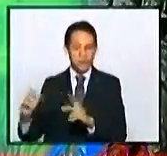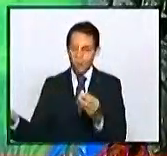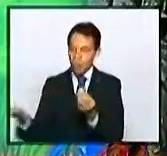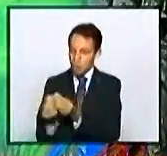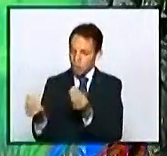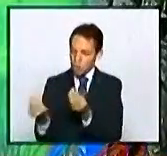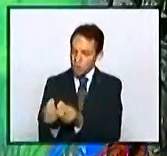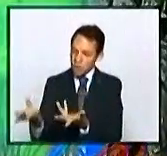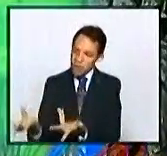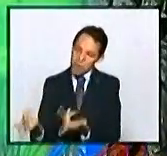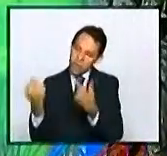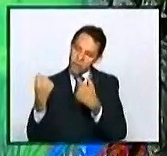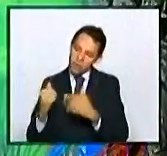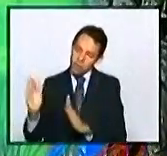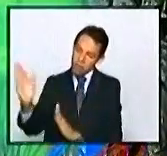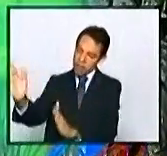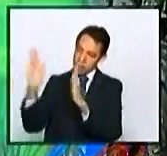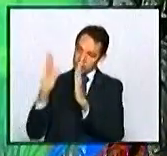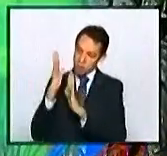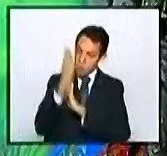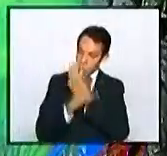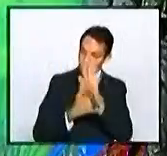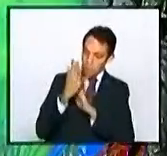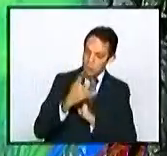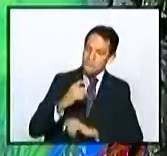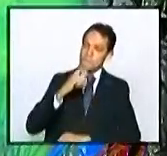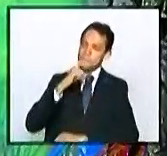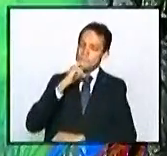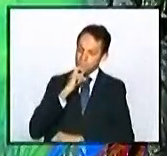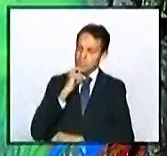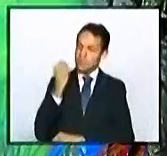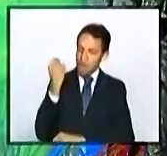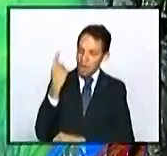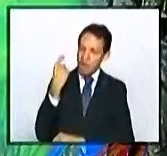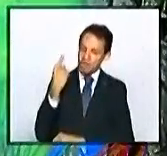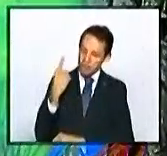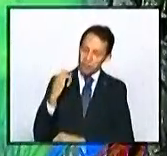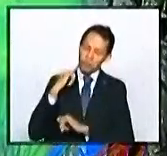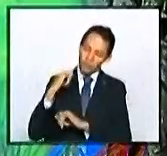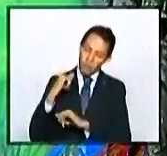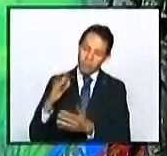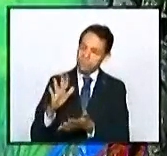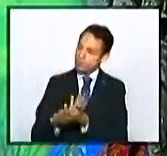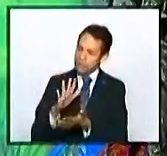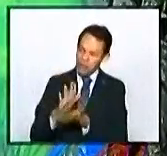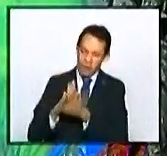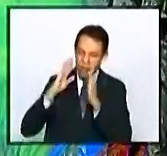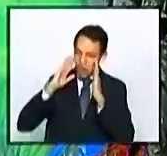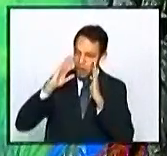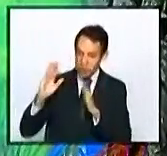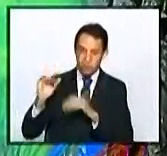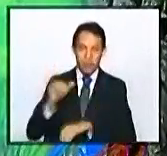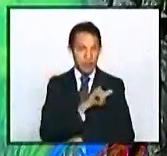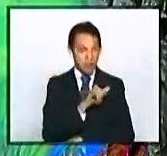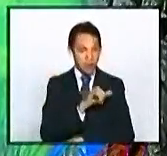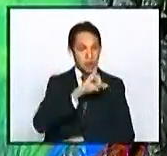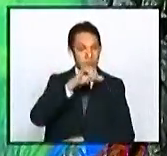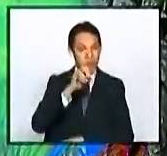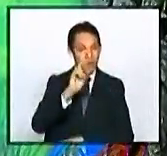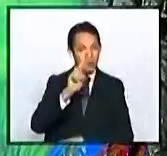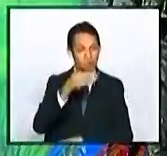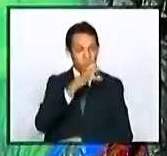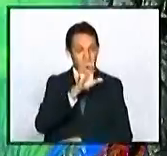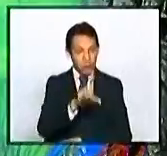el escuchar al paciente, el entender. Y así como lo decía Jorge Calderón Duque, así como ustedes van a